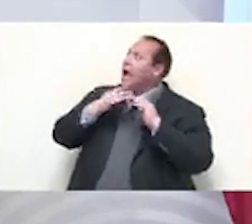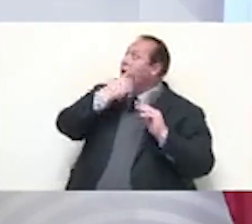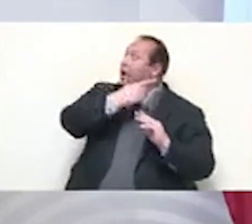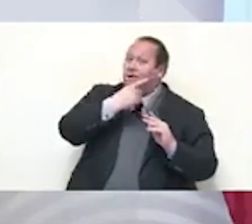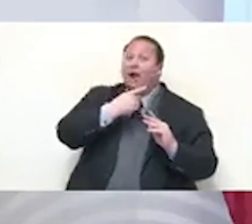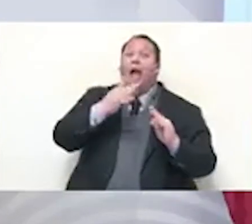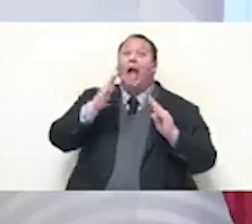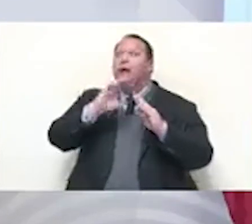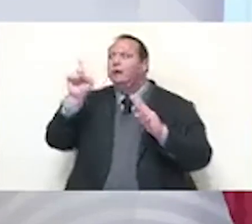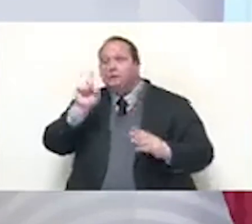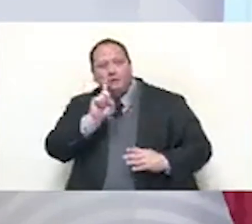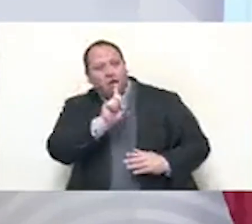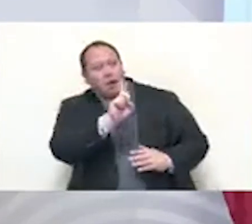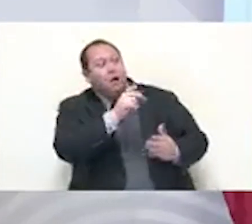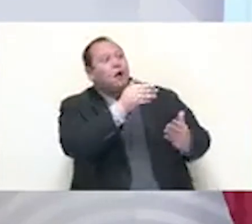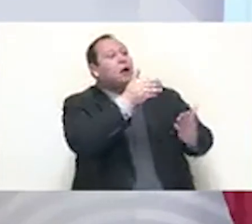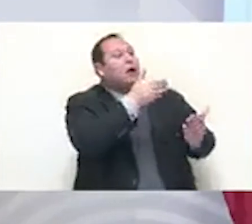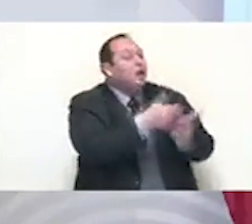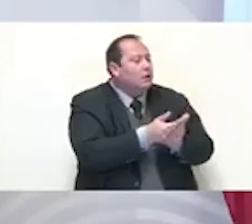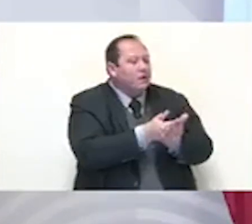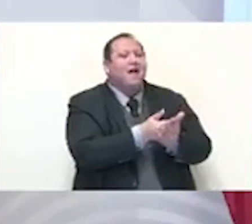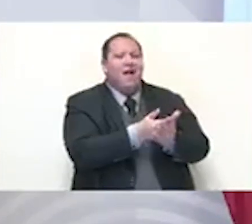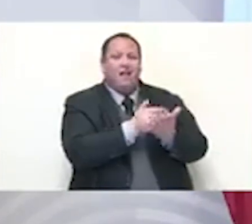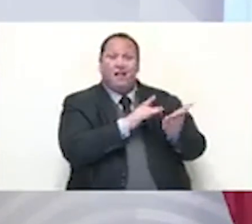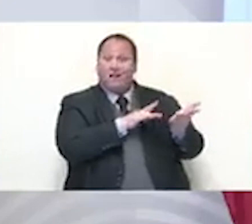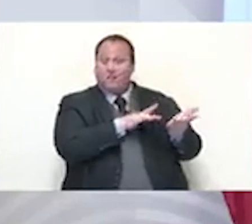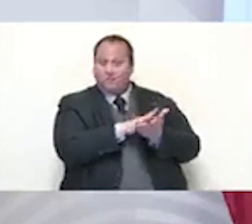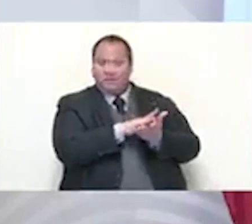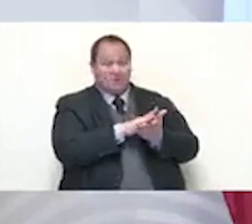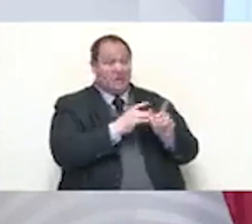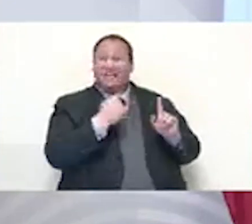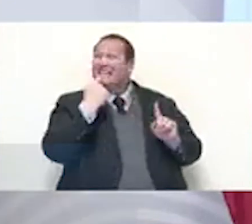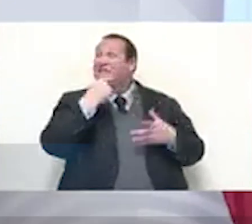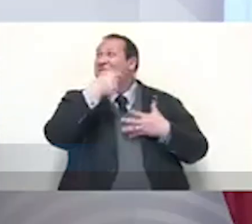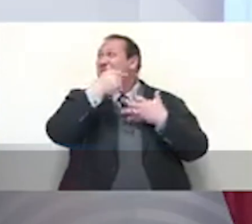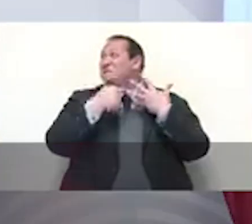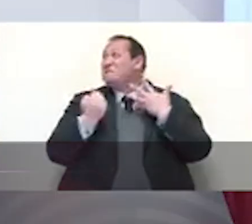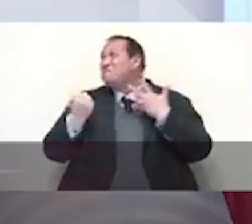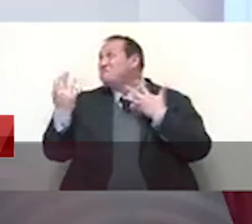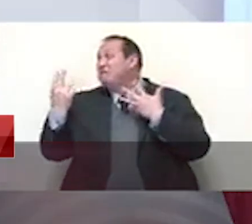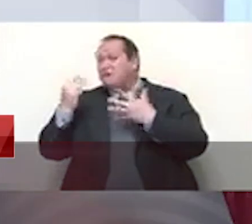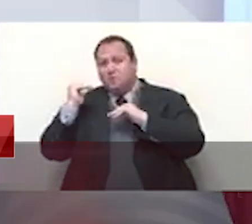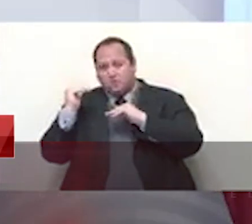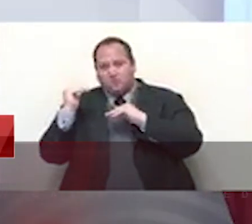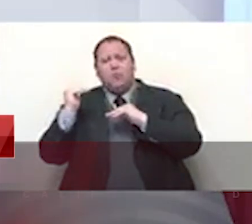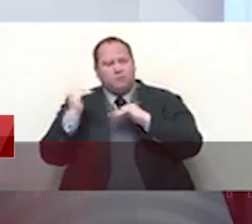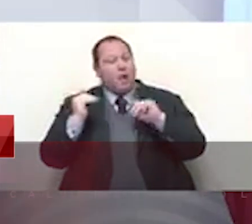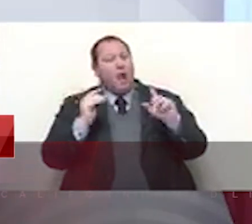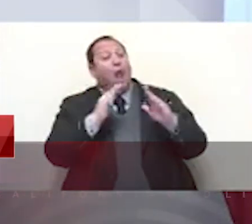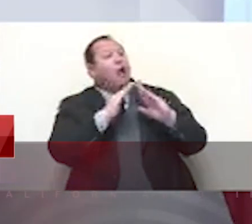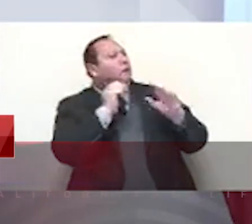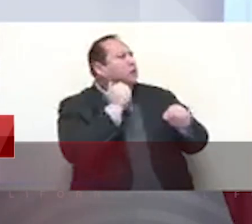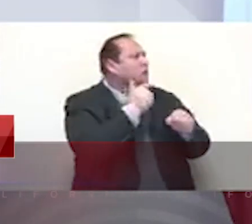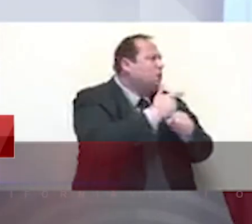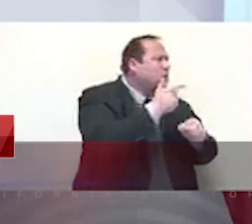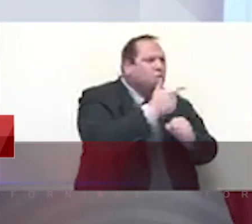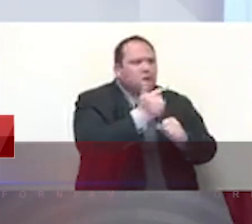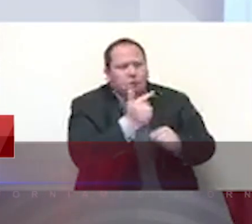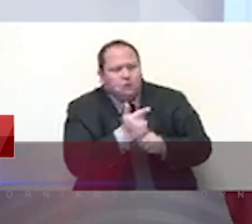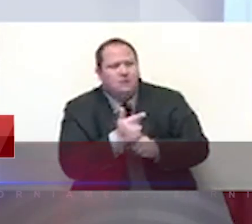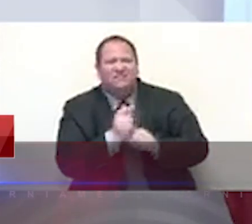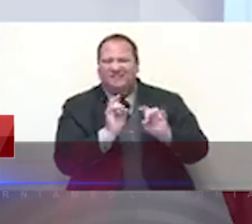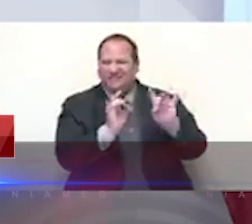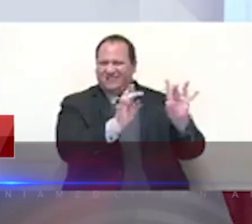hasta sus casas, podemos apoyar no solamente lo que ellos nos dicen verbalmente en el momento, sino también en casa encontramos de repente